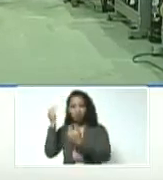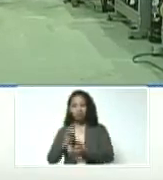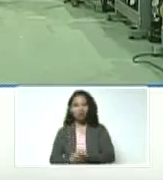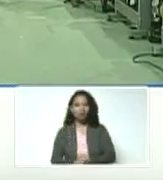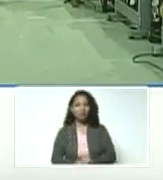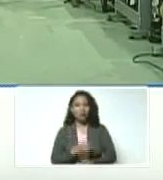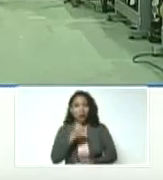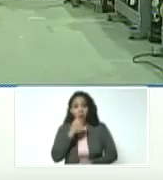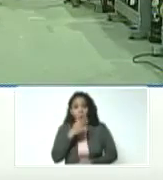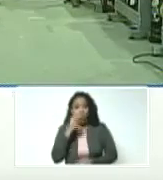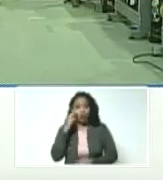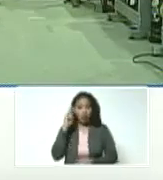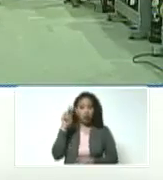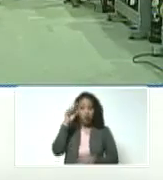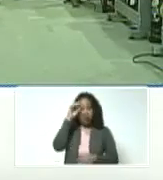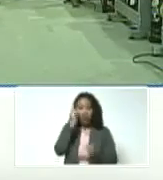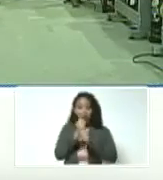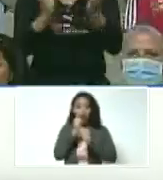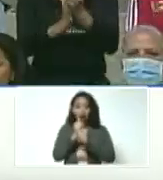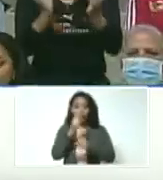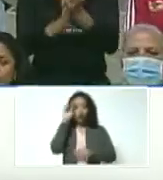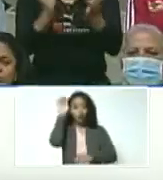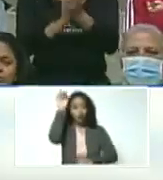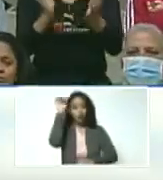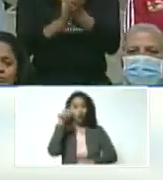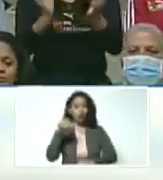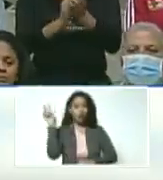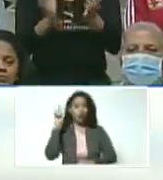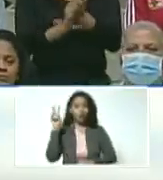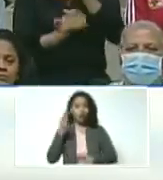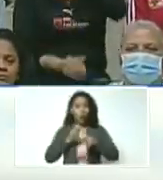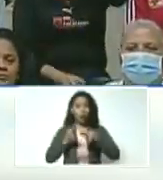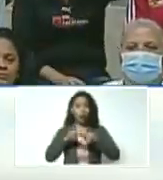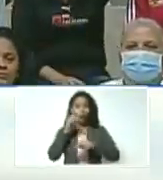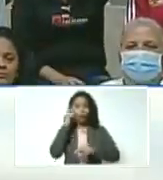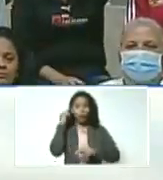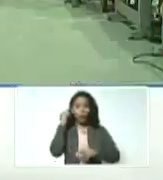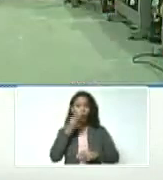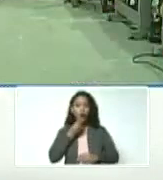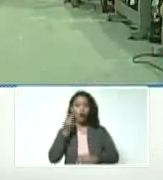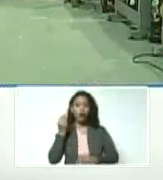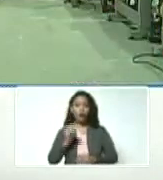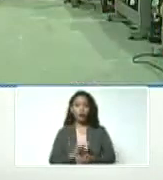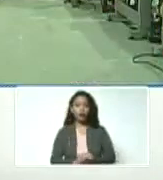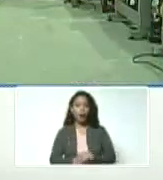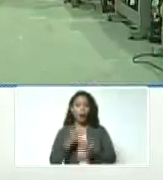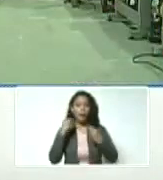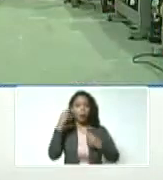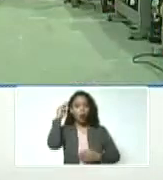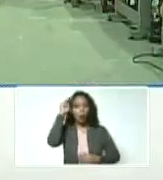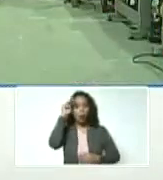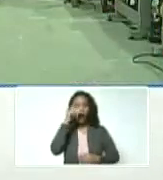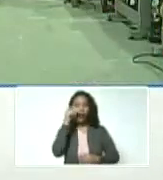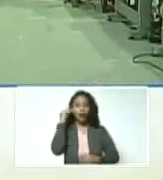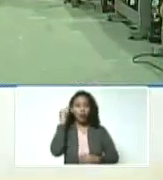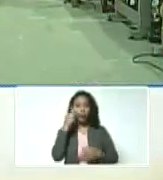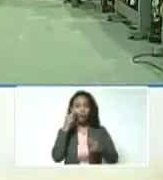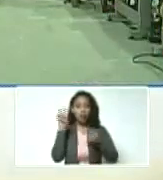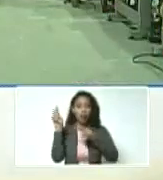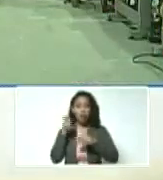Bueno, están trabajando para el futuro, para los niños, las niñas, la juventud, para los maestros y las maestras. ¿Viste qué